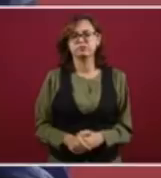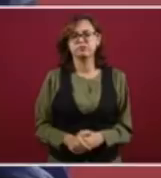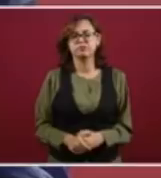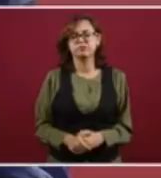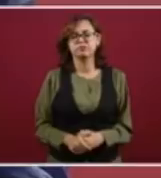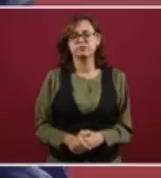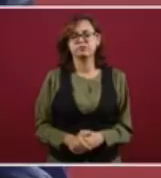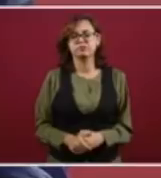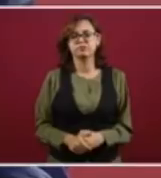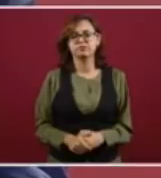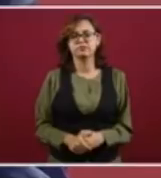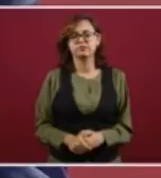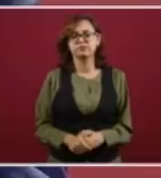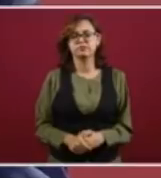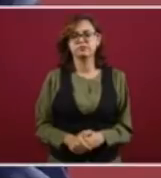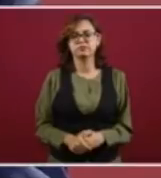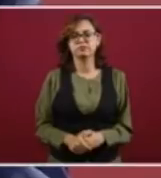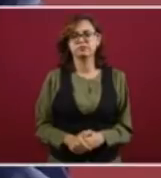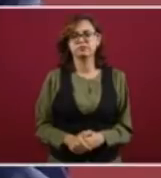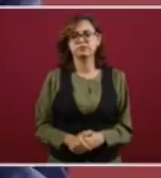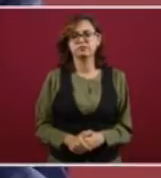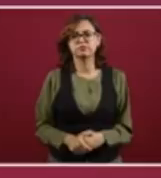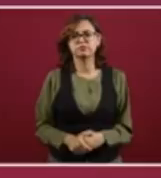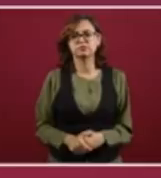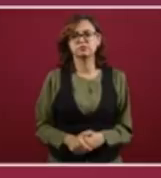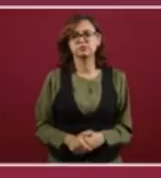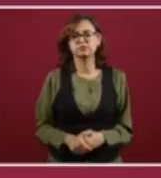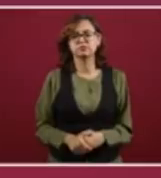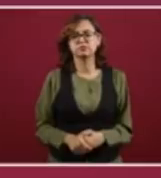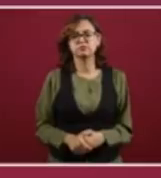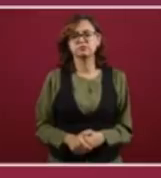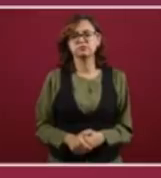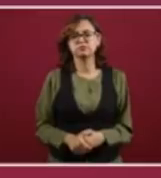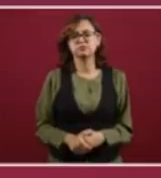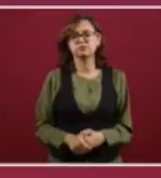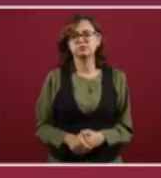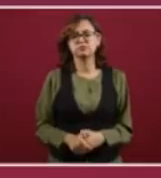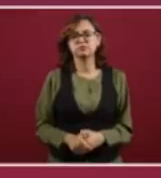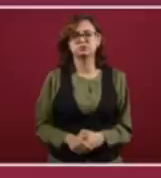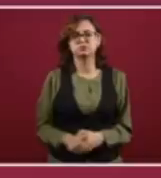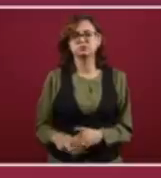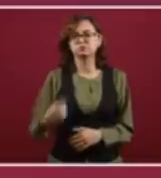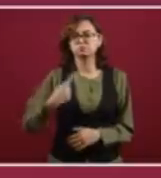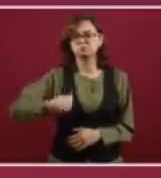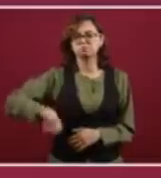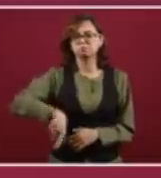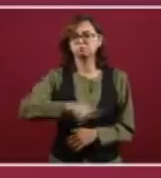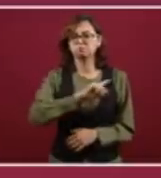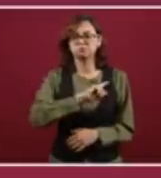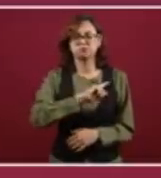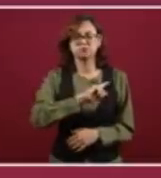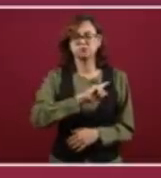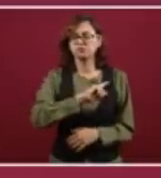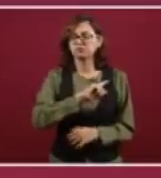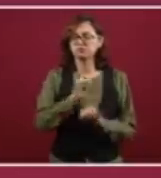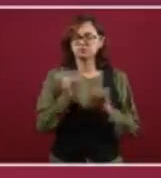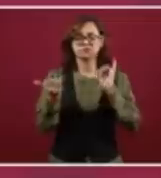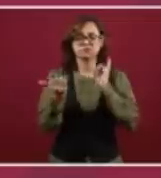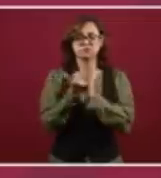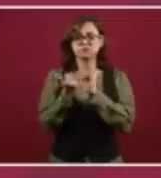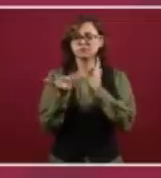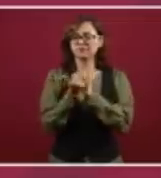No vamos nosotros también a, que esa es otra cuestión que hemos venido diciendo, a